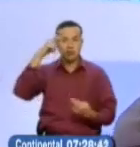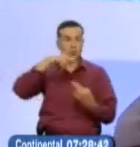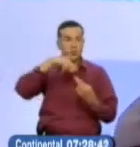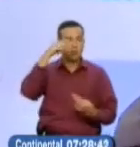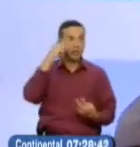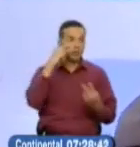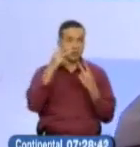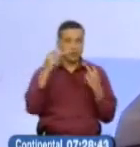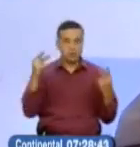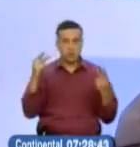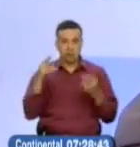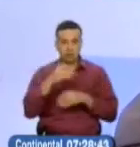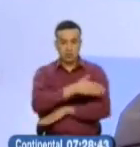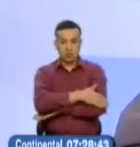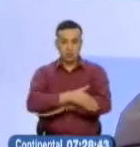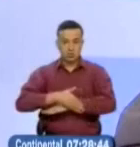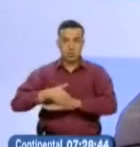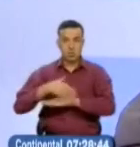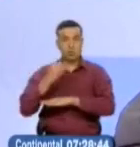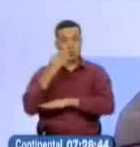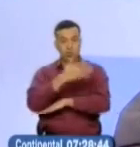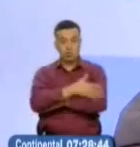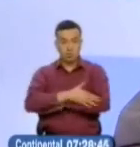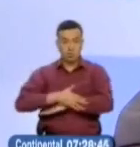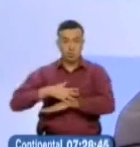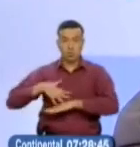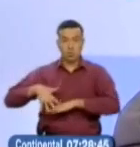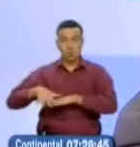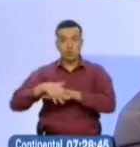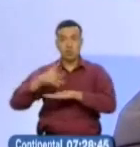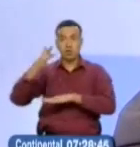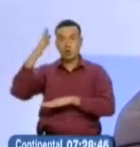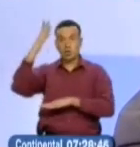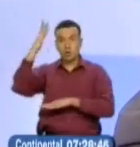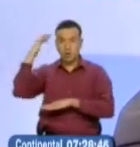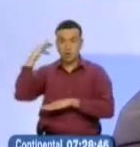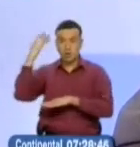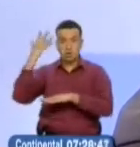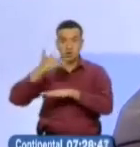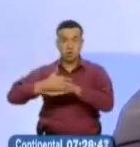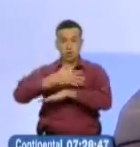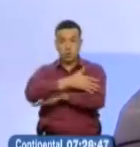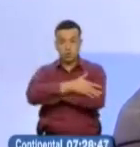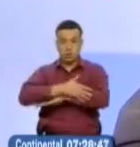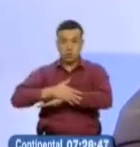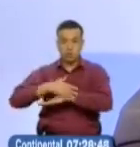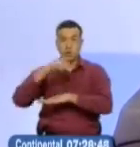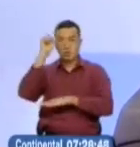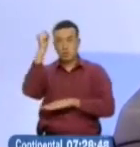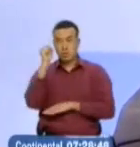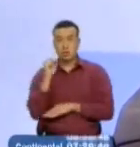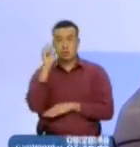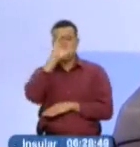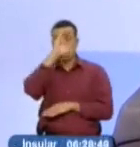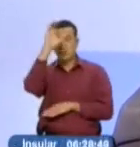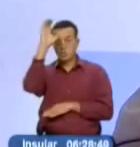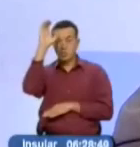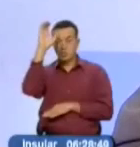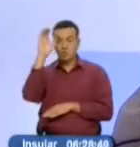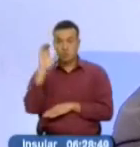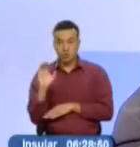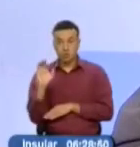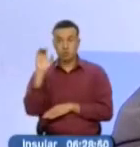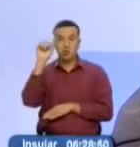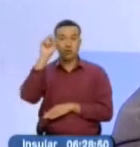Si vemos las carreteras que tenemos que vienen desde hace mucho tiempo han integrado Sierra Costa norte sur este